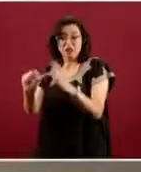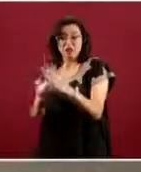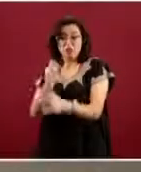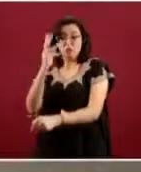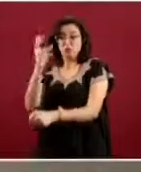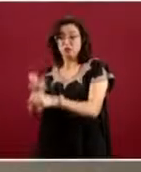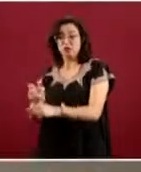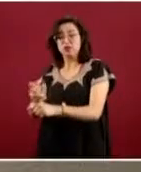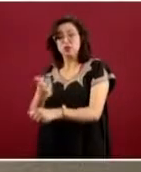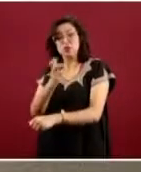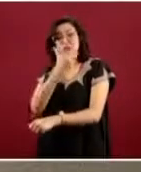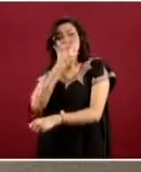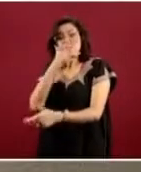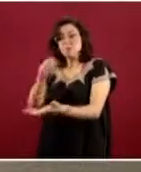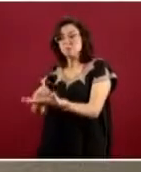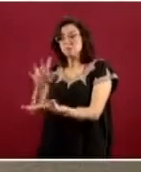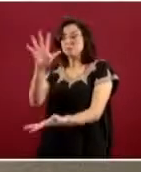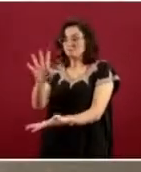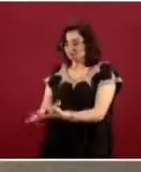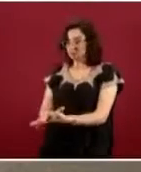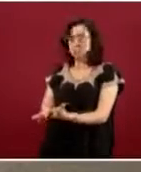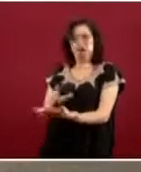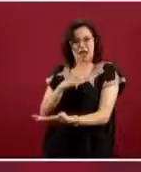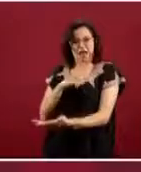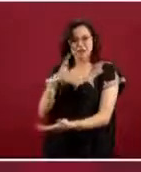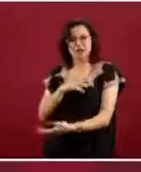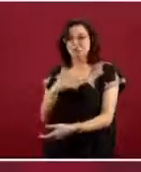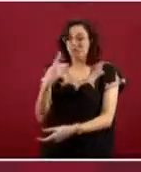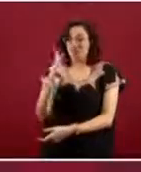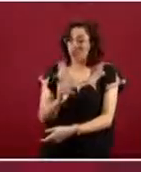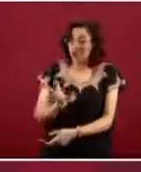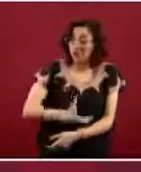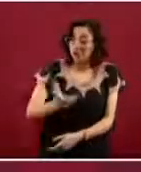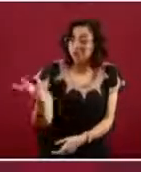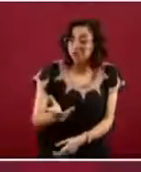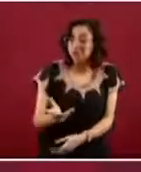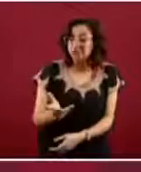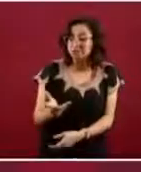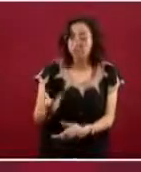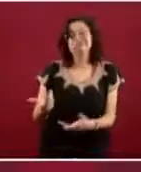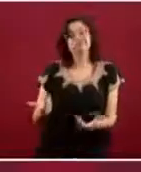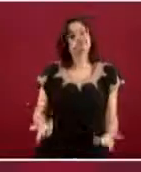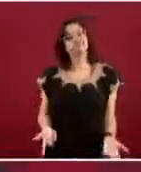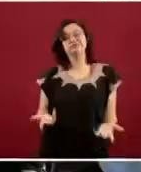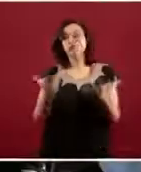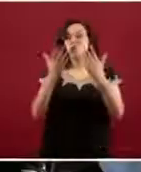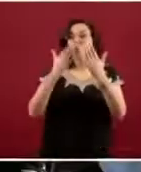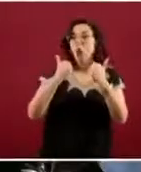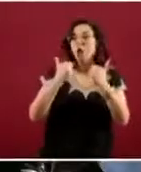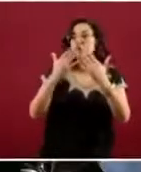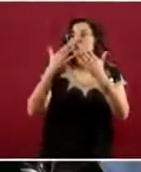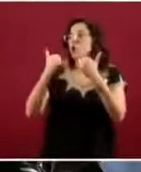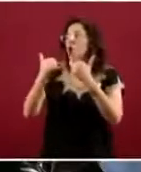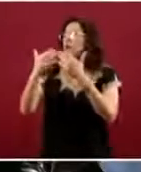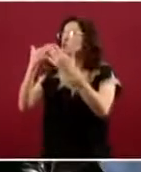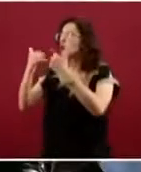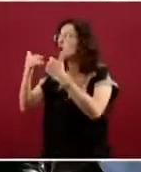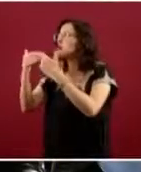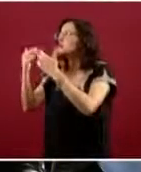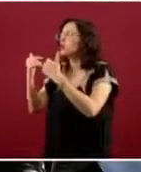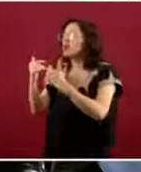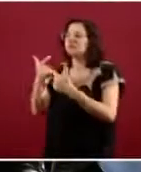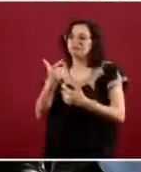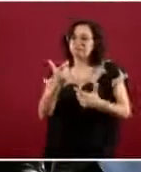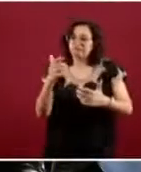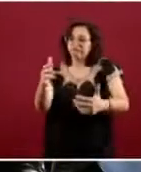de la Constitución, pero que en la práctica se enfrenta a grandes carencias, como ya relató el doctor Sbarch y como lo habíamos comentado en el Pulso de la